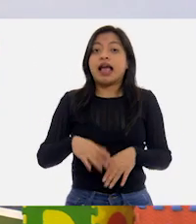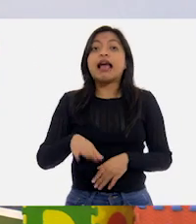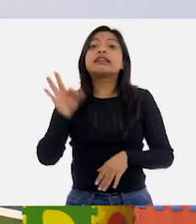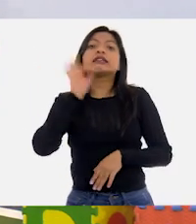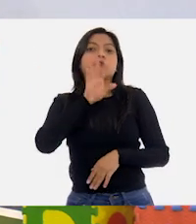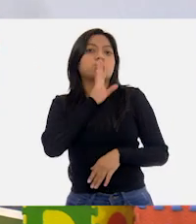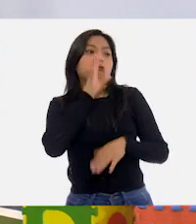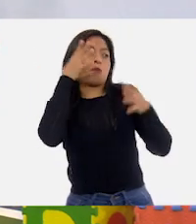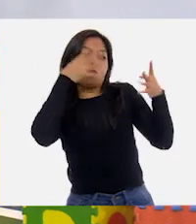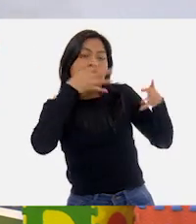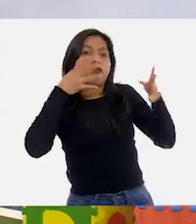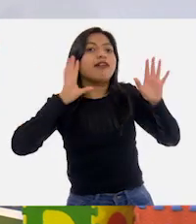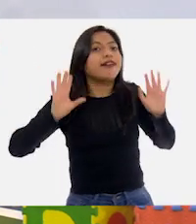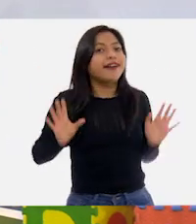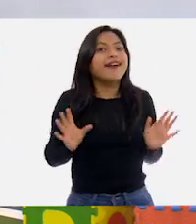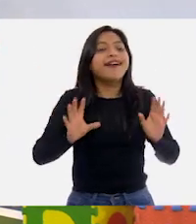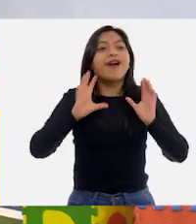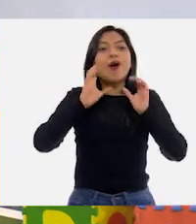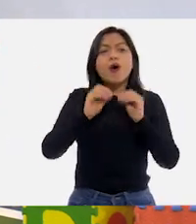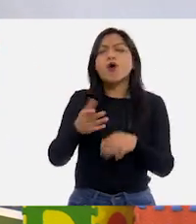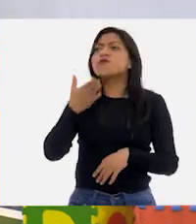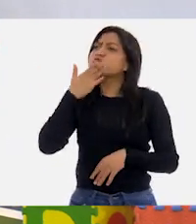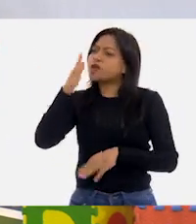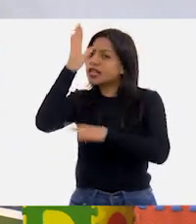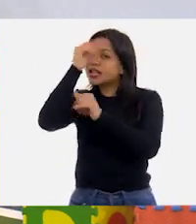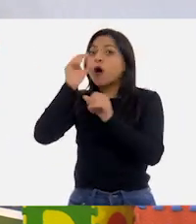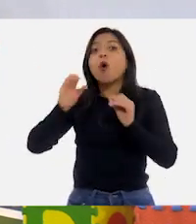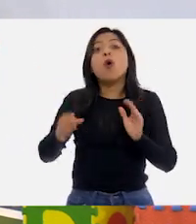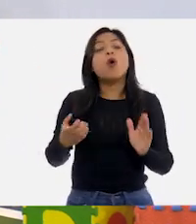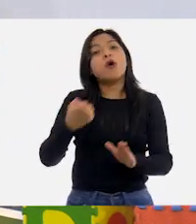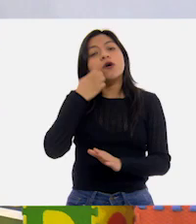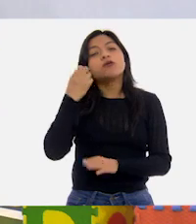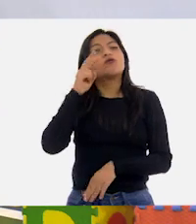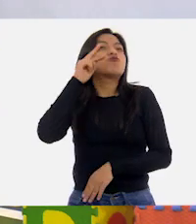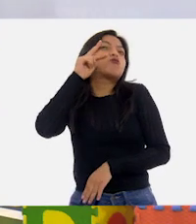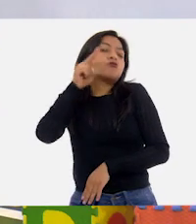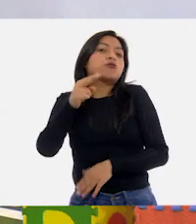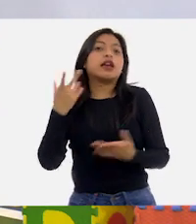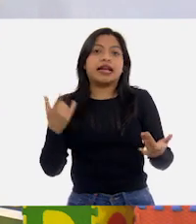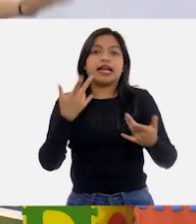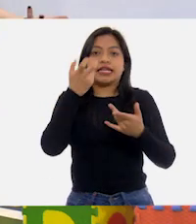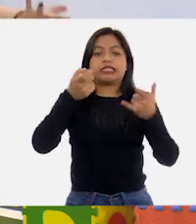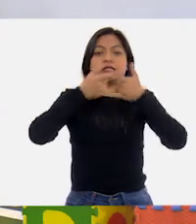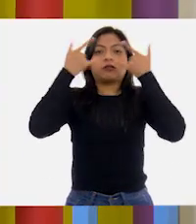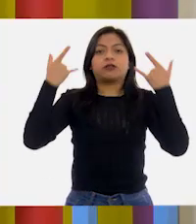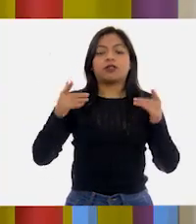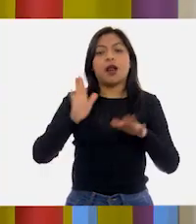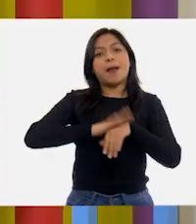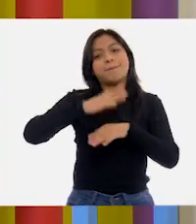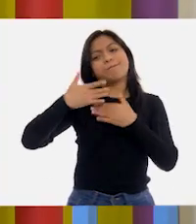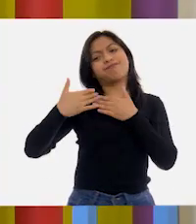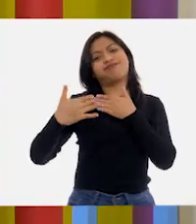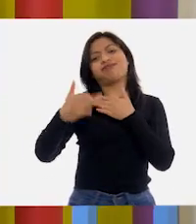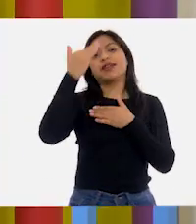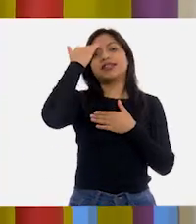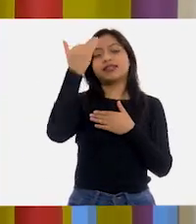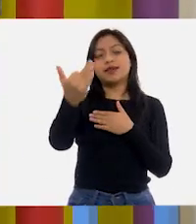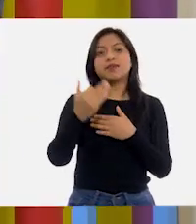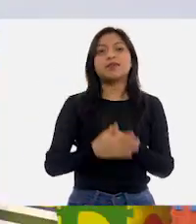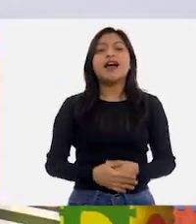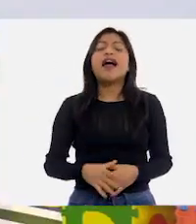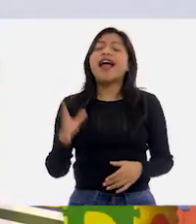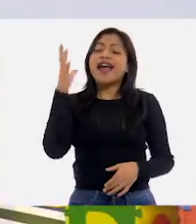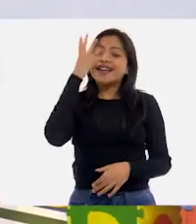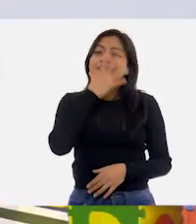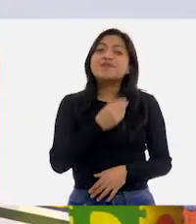por su mamá, sí. si se pusieron de acuerdo, si fue a la escuela, y así podemos hacer una historia todavía más grande. ¡Ay, qué bonito